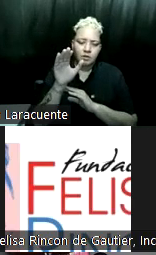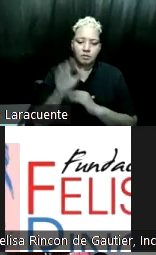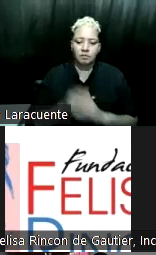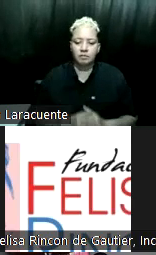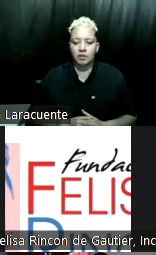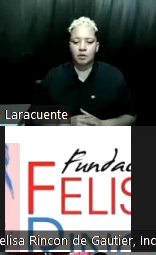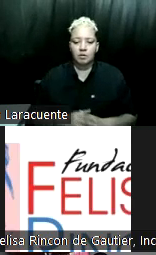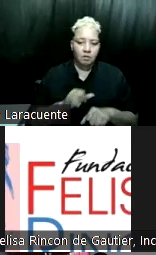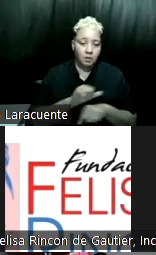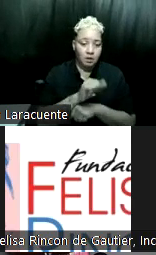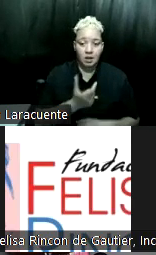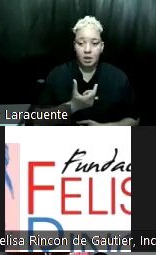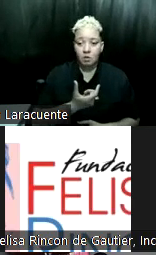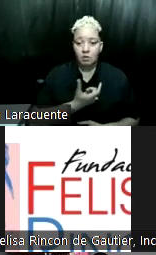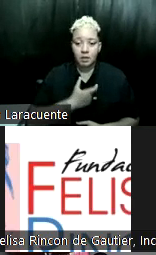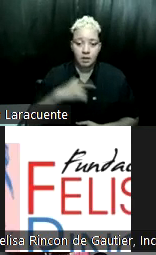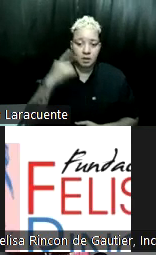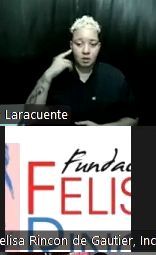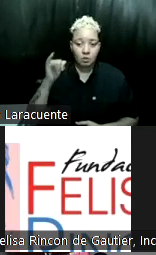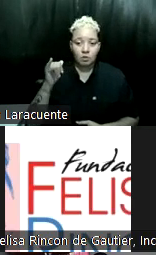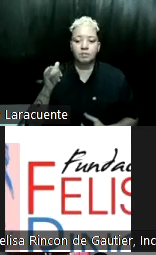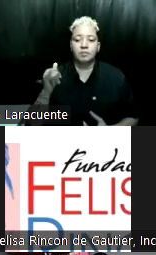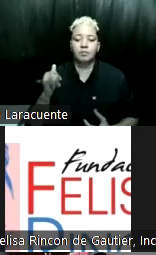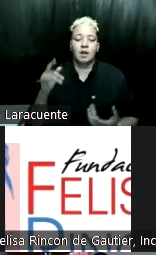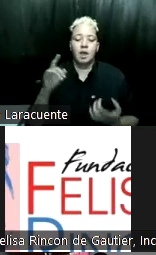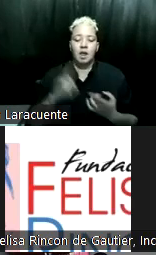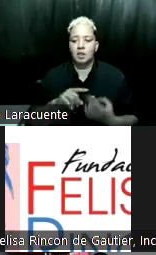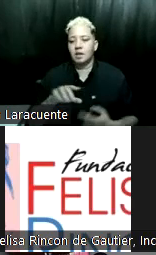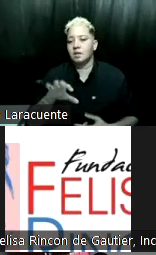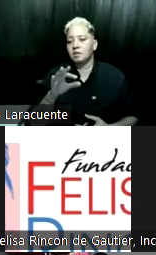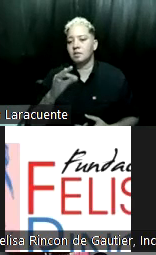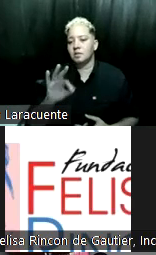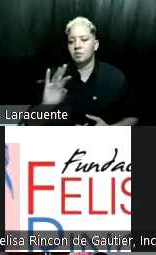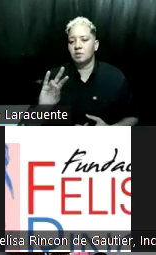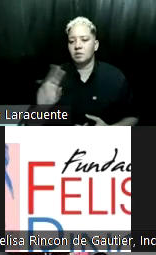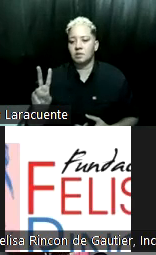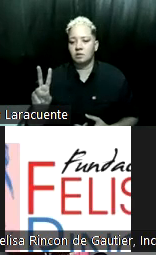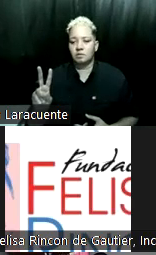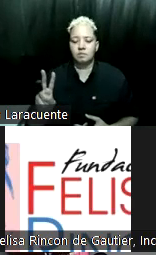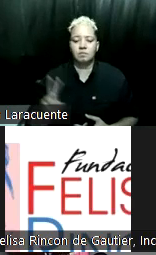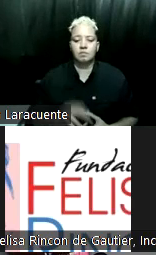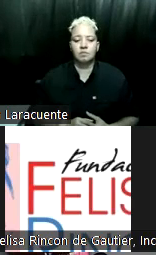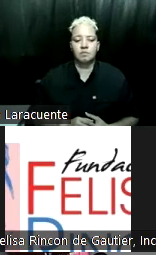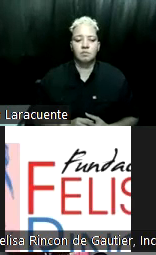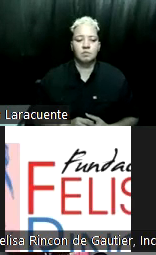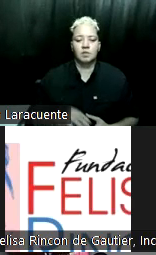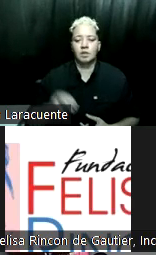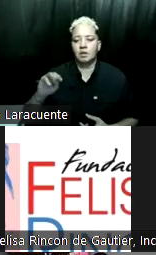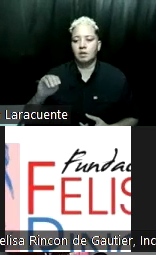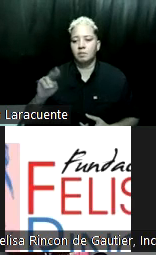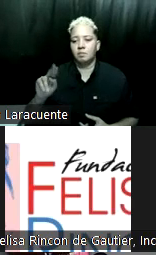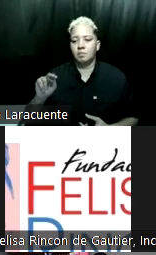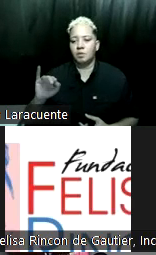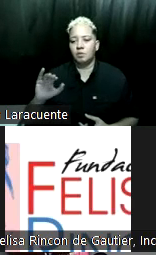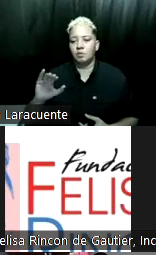había ganado el oro, hasta el 1972 en Múnich.